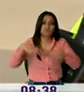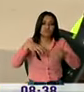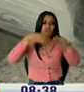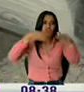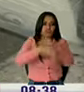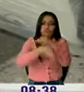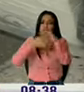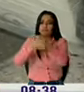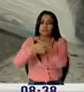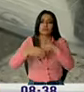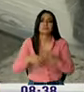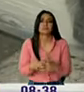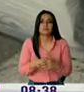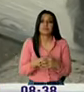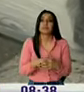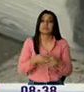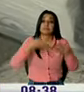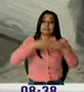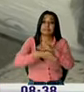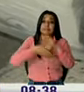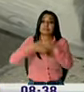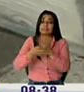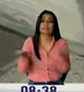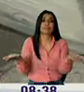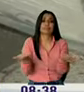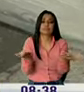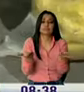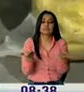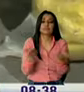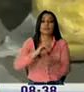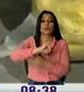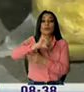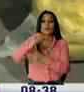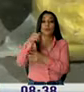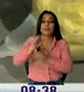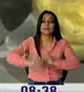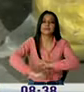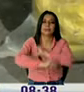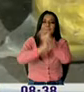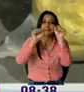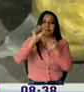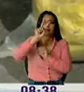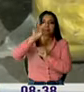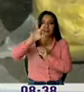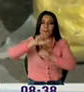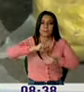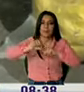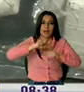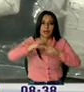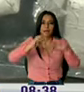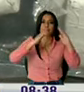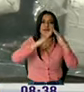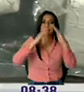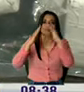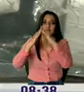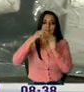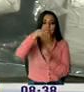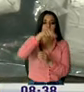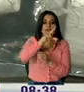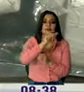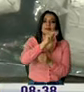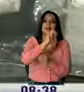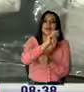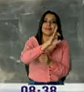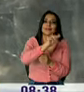Los operativos de allanamiento se realizaron la madrugada de este jueves 25 de mayo. En el sector de La Quintana, en el norte de Quito, se